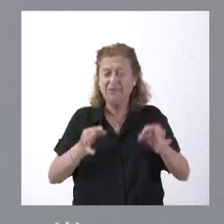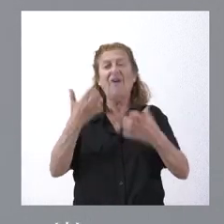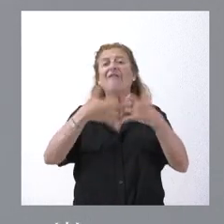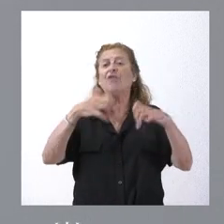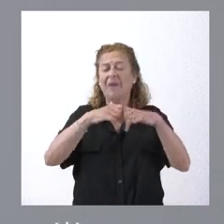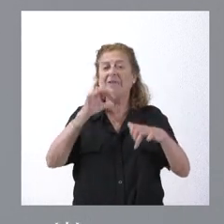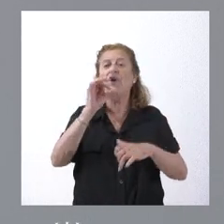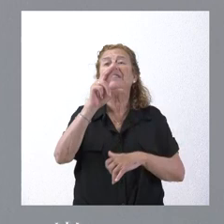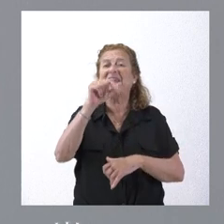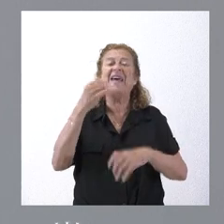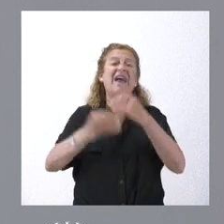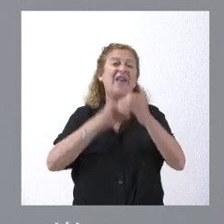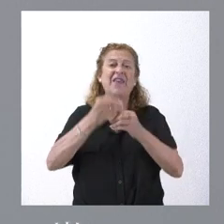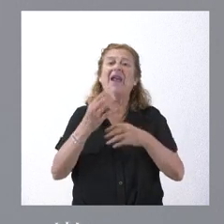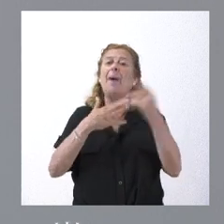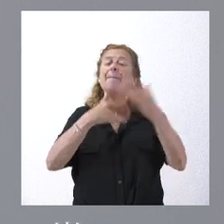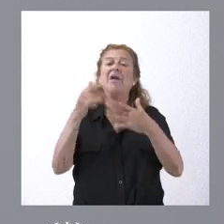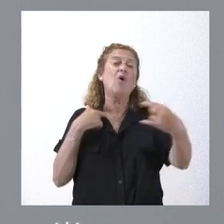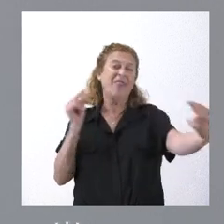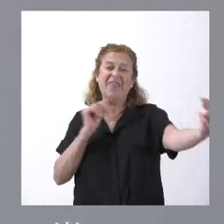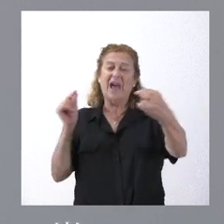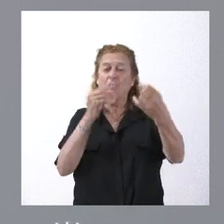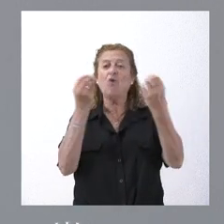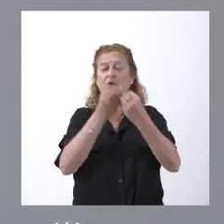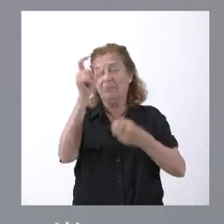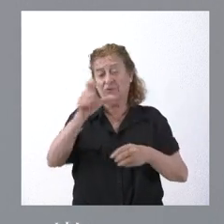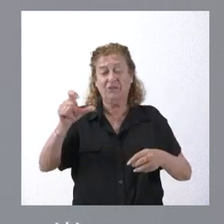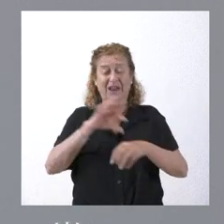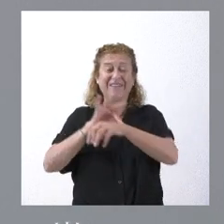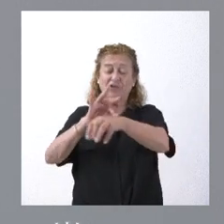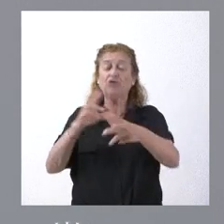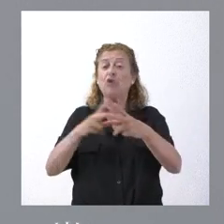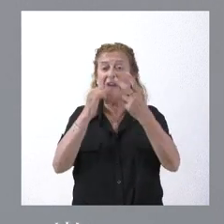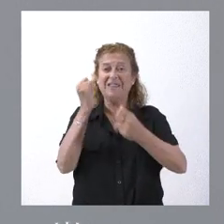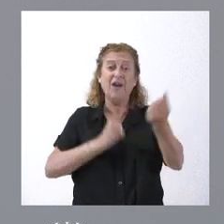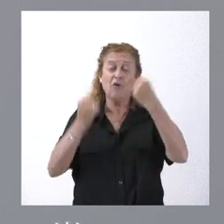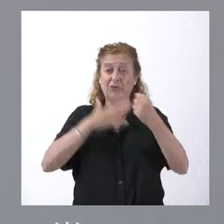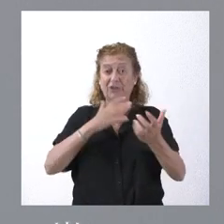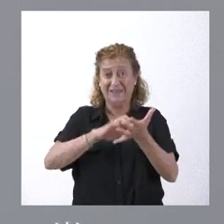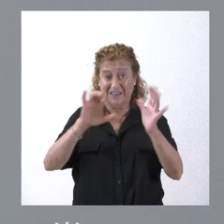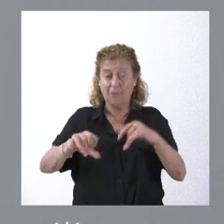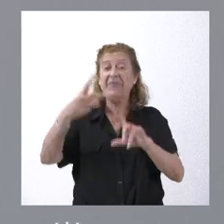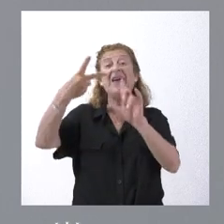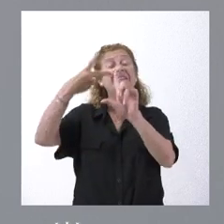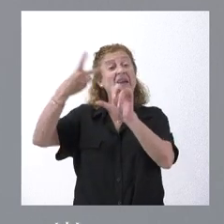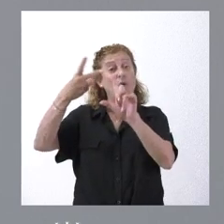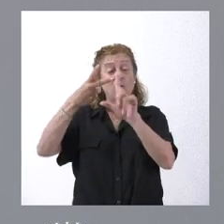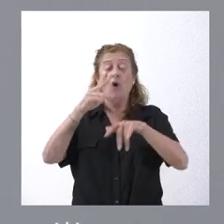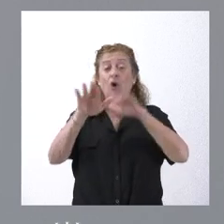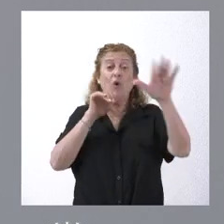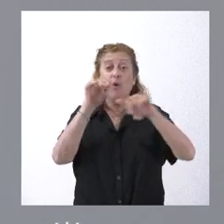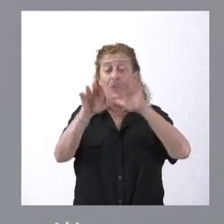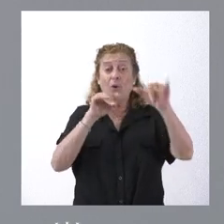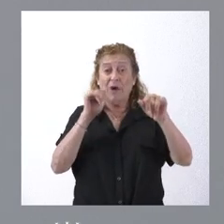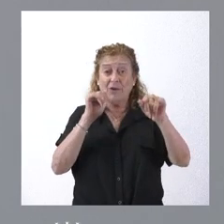y seguir haciéndolo de la mano del diálogo con los agentes sociales y económicos de Castilla y León. En segundo lugar, la convocatoria